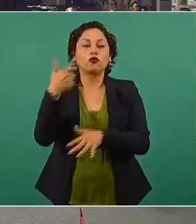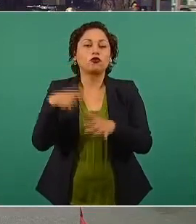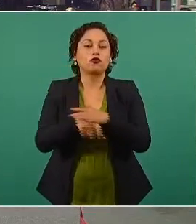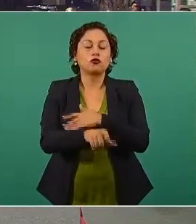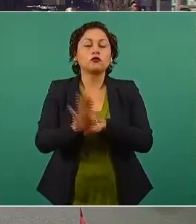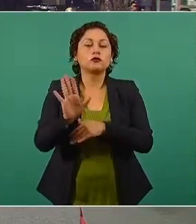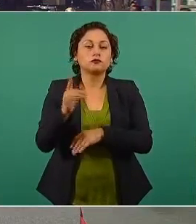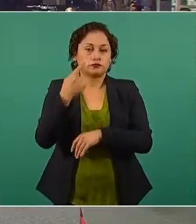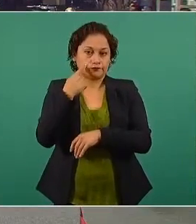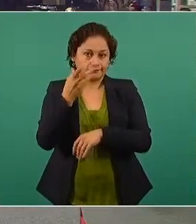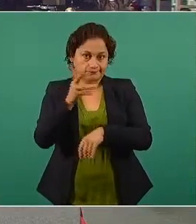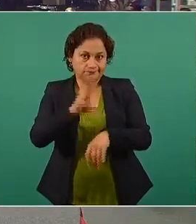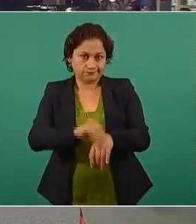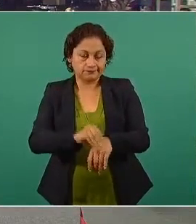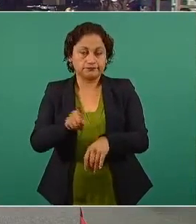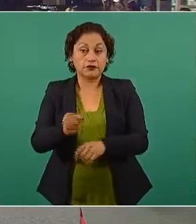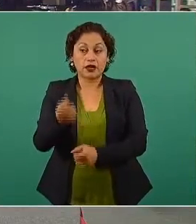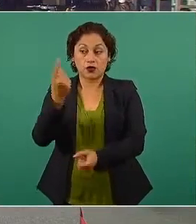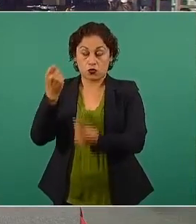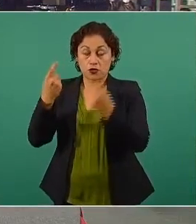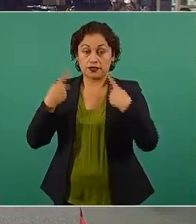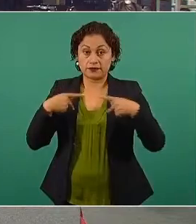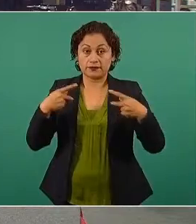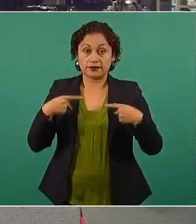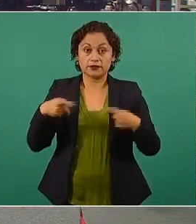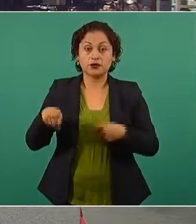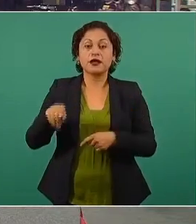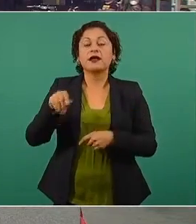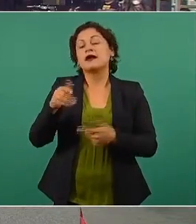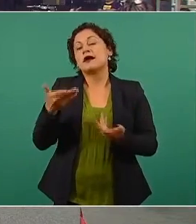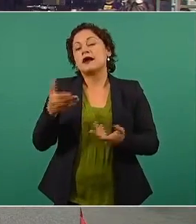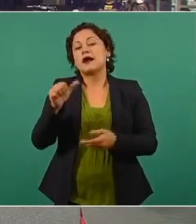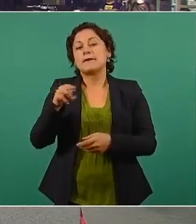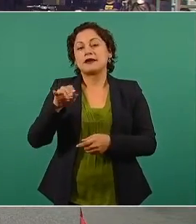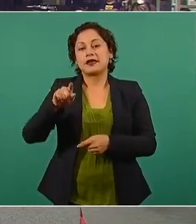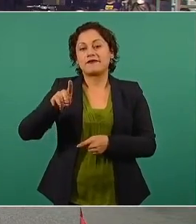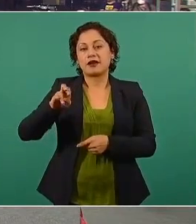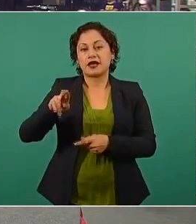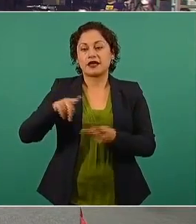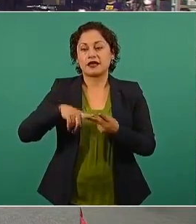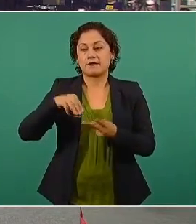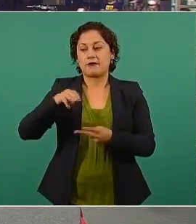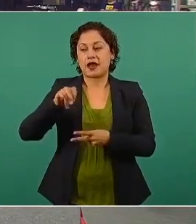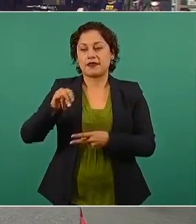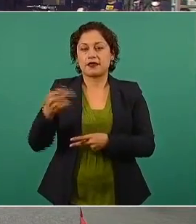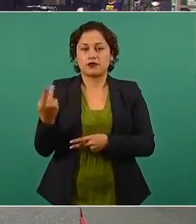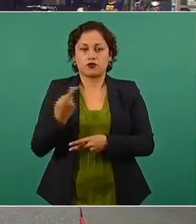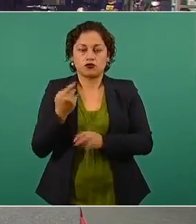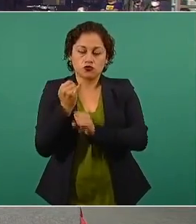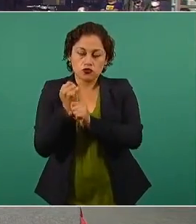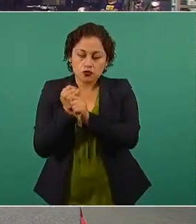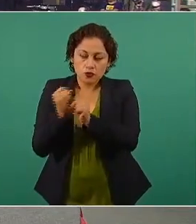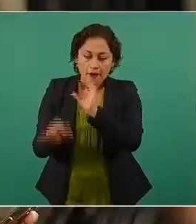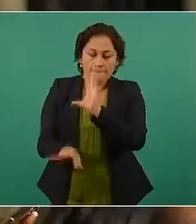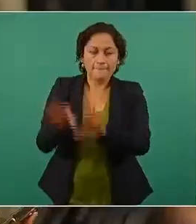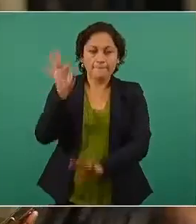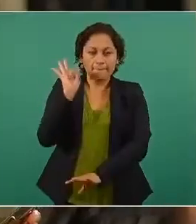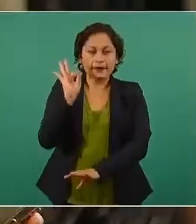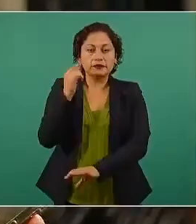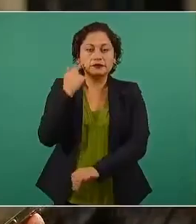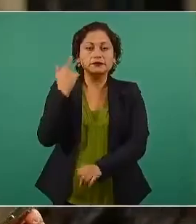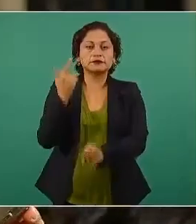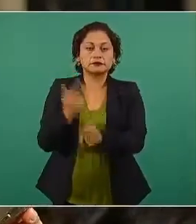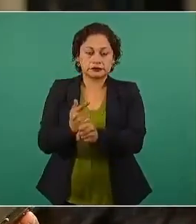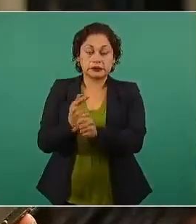compañeros que vienen aquí también en la mañana, Amir Ibrahim y Miguel Martín, pudimos documentar la operación para el desvío de casi 1,000 millones de pesos del